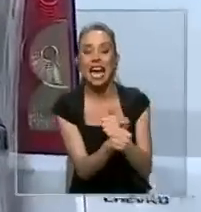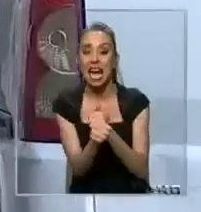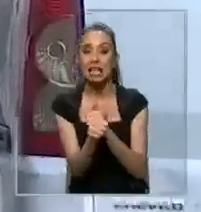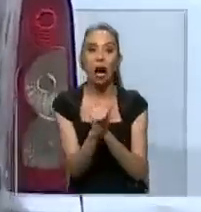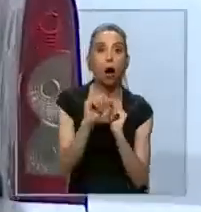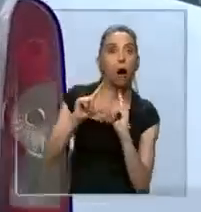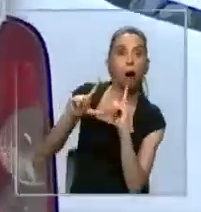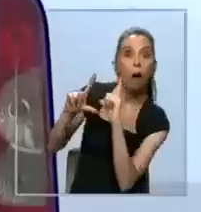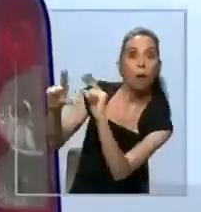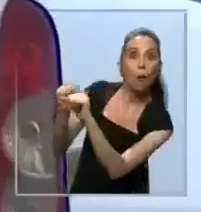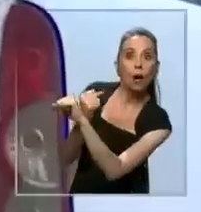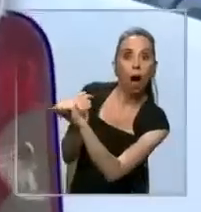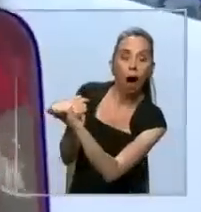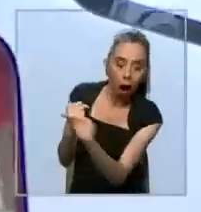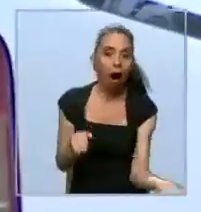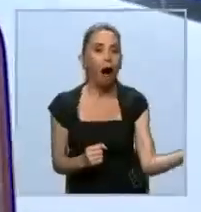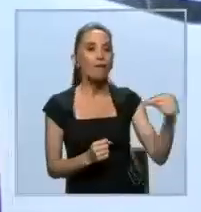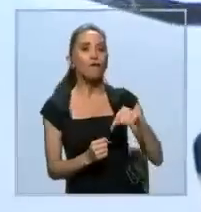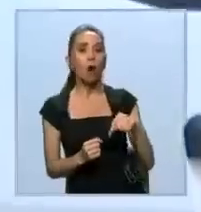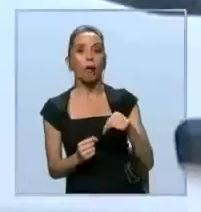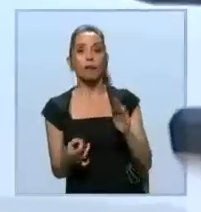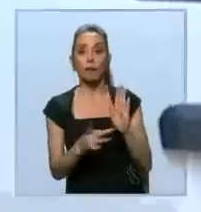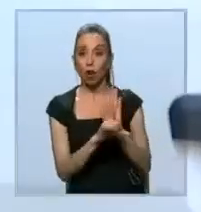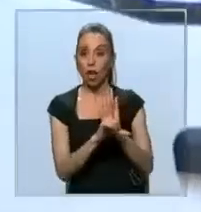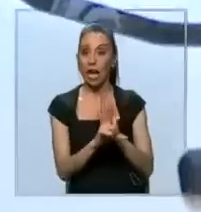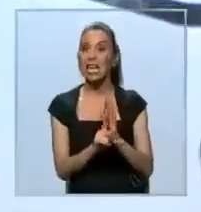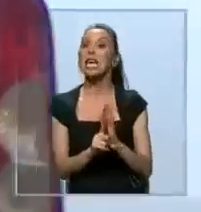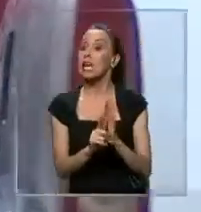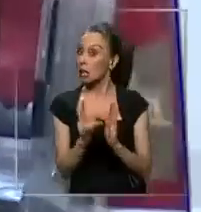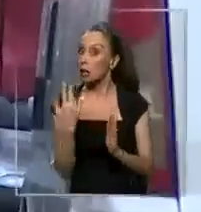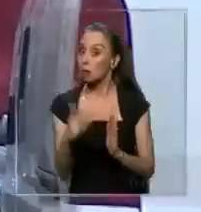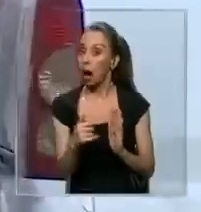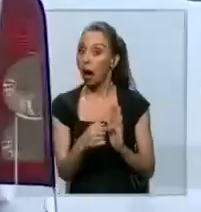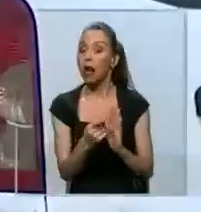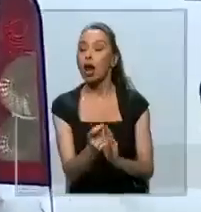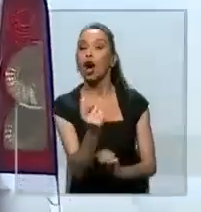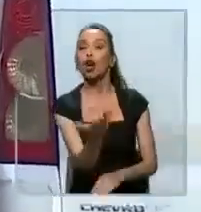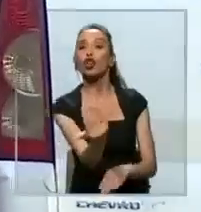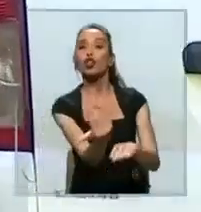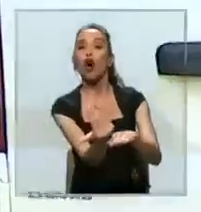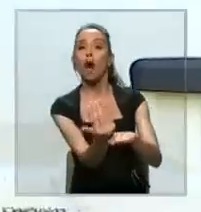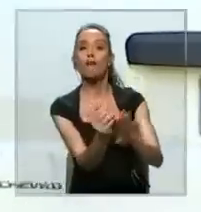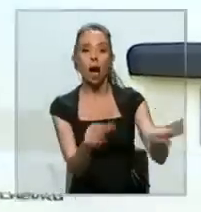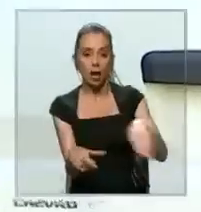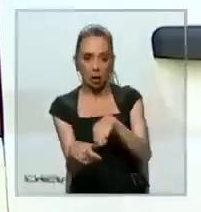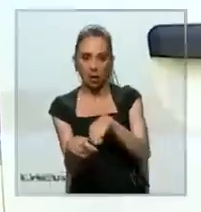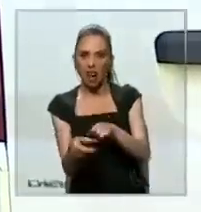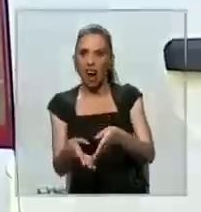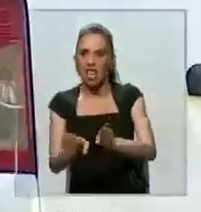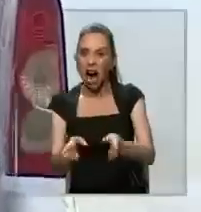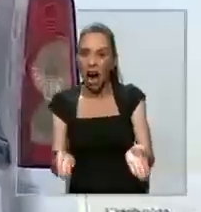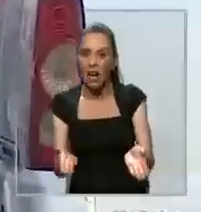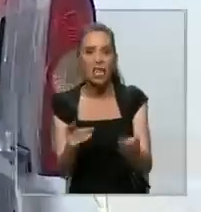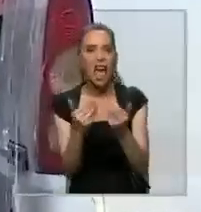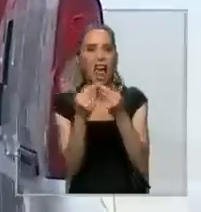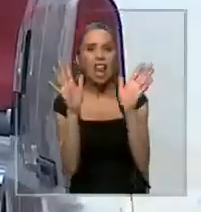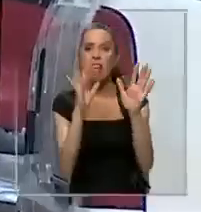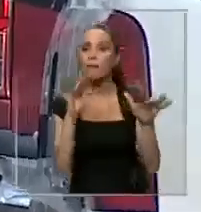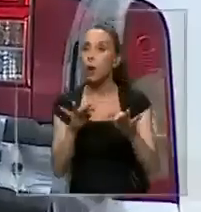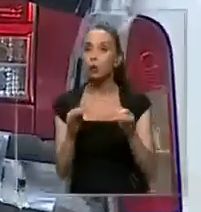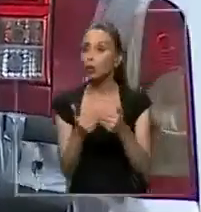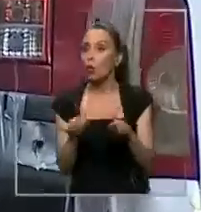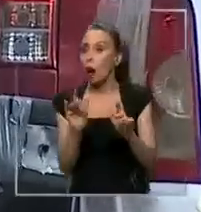que la policía se retira, vuelven a su ilegal negocio, cobrando a los conductores por utilizar espacios en la vía pública de libre uso.